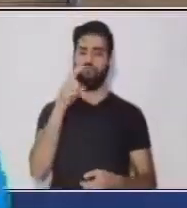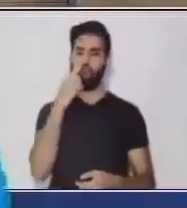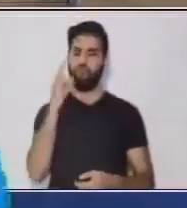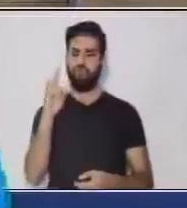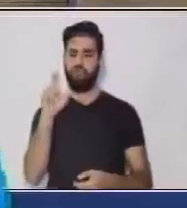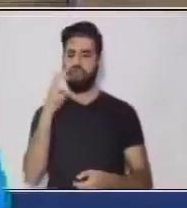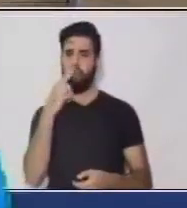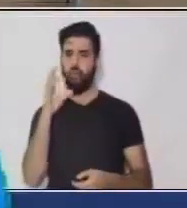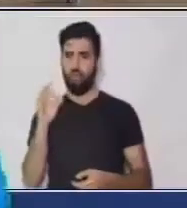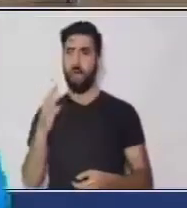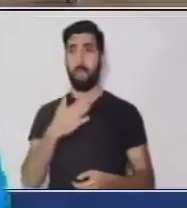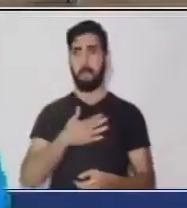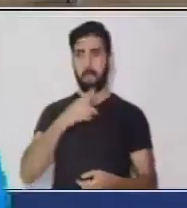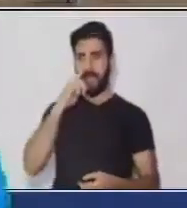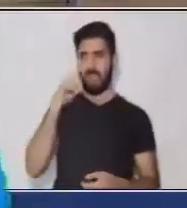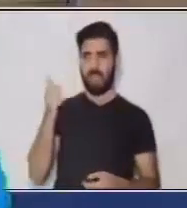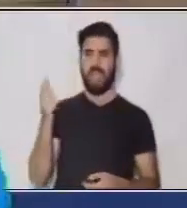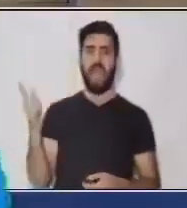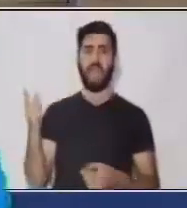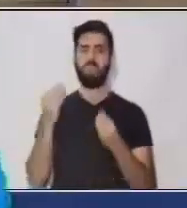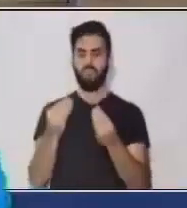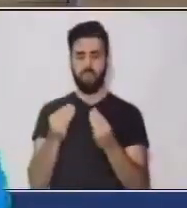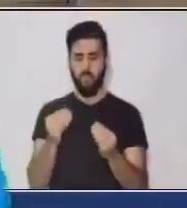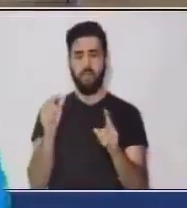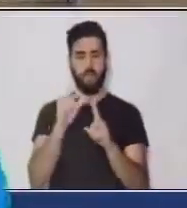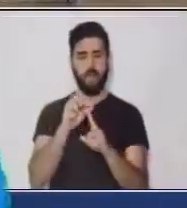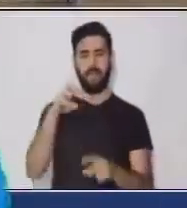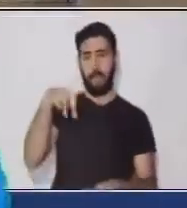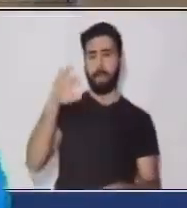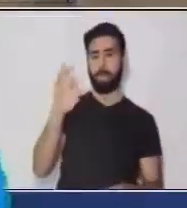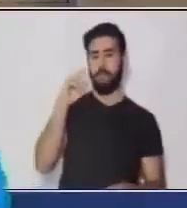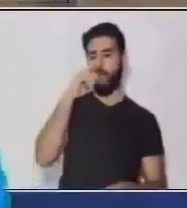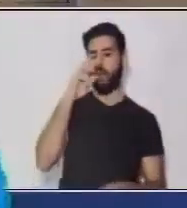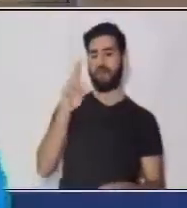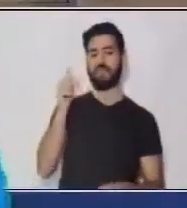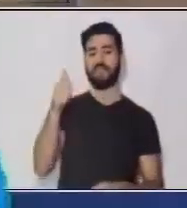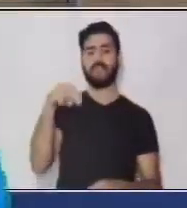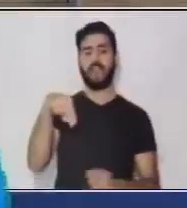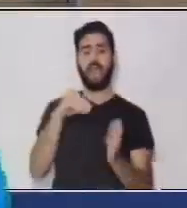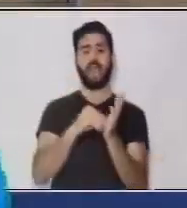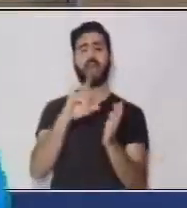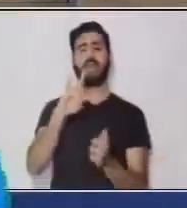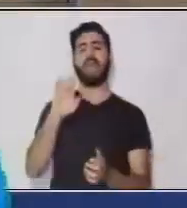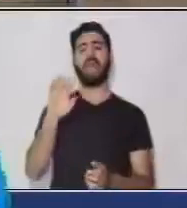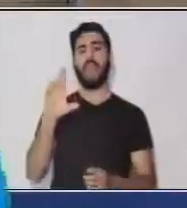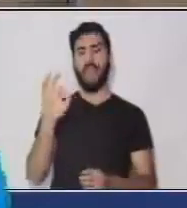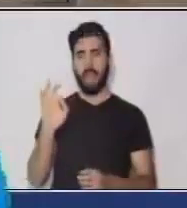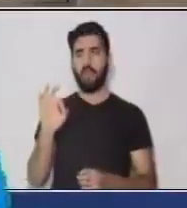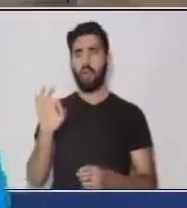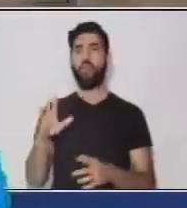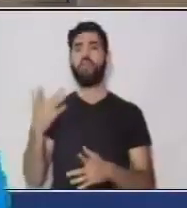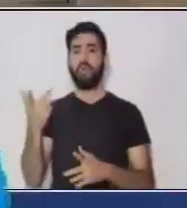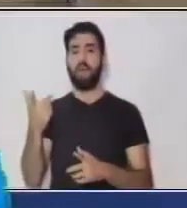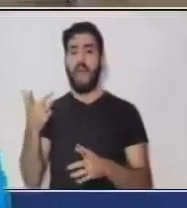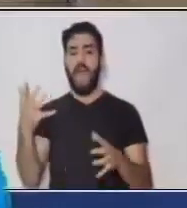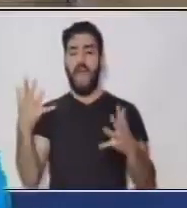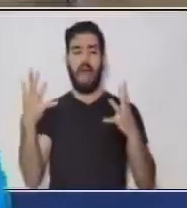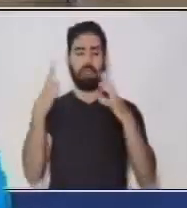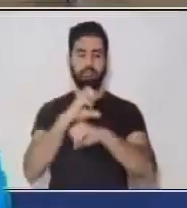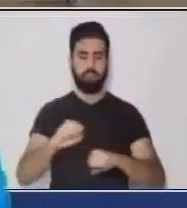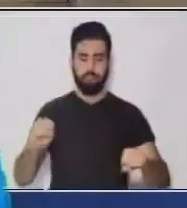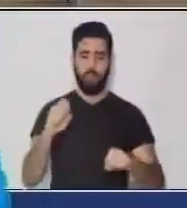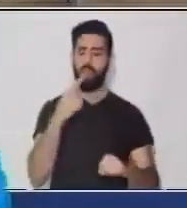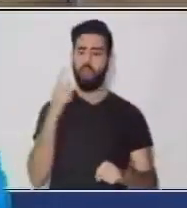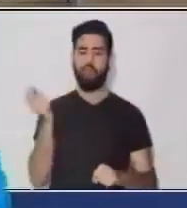tía es muy potranquero. Dañó la hortaliza de zanahorias y el